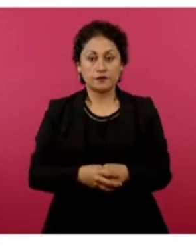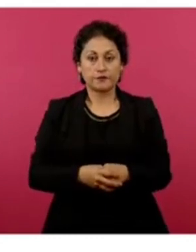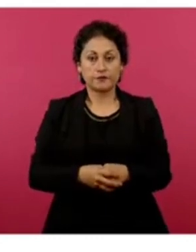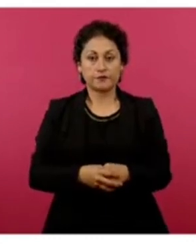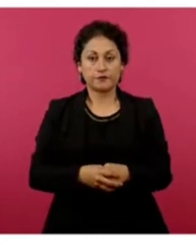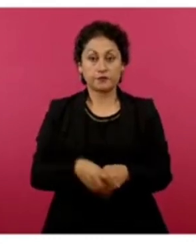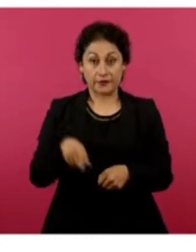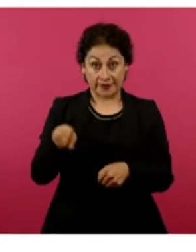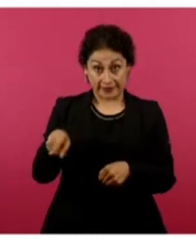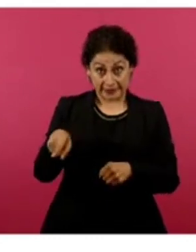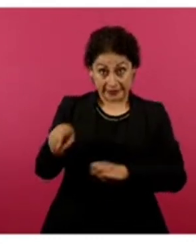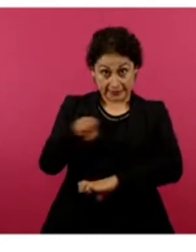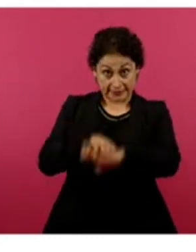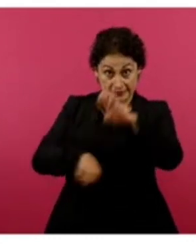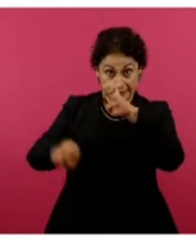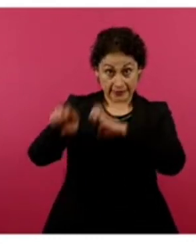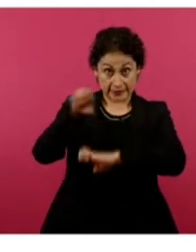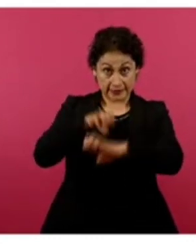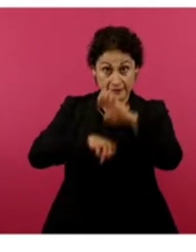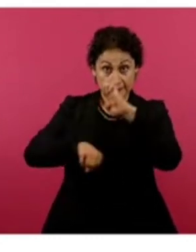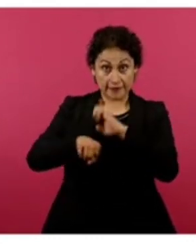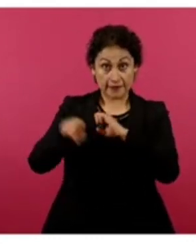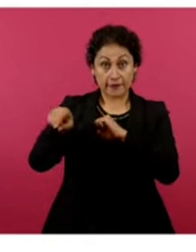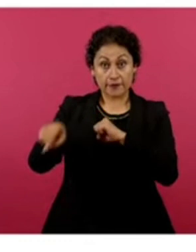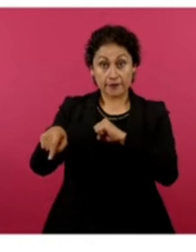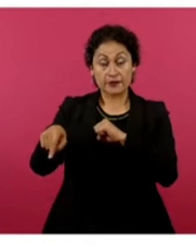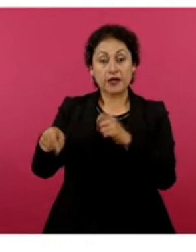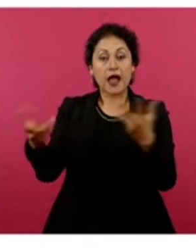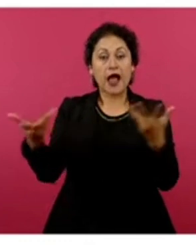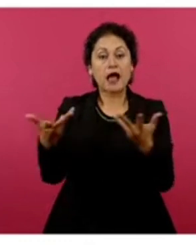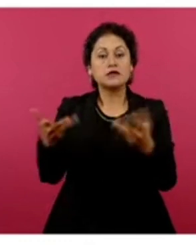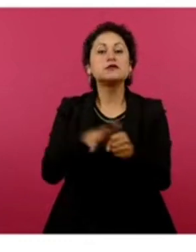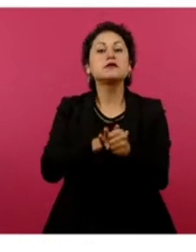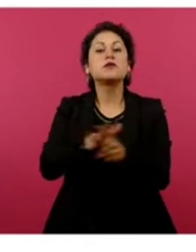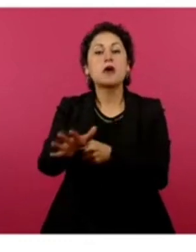254. Esta empresa se dedica a todo esto,